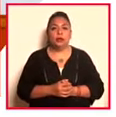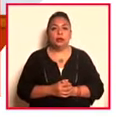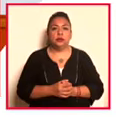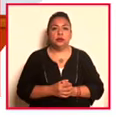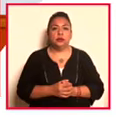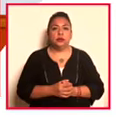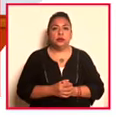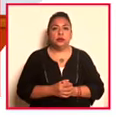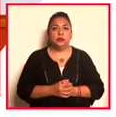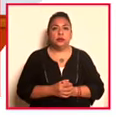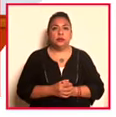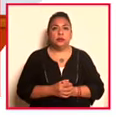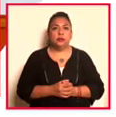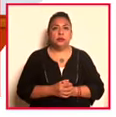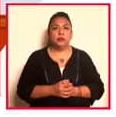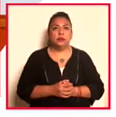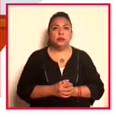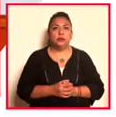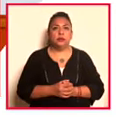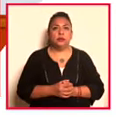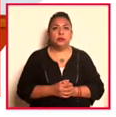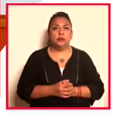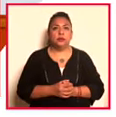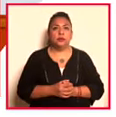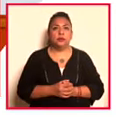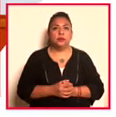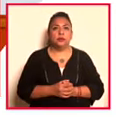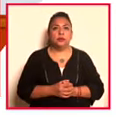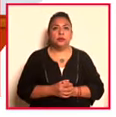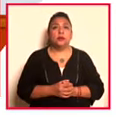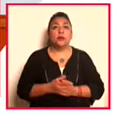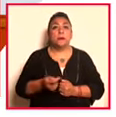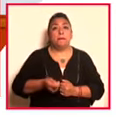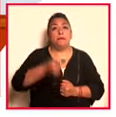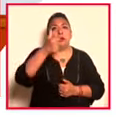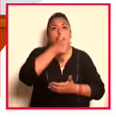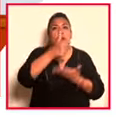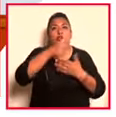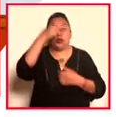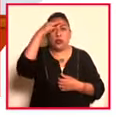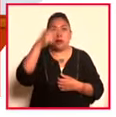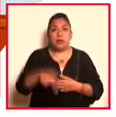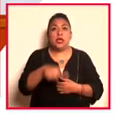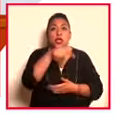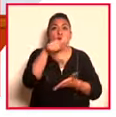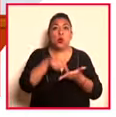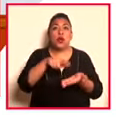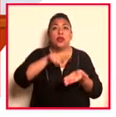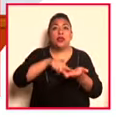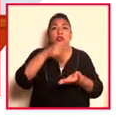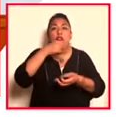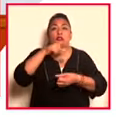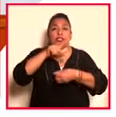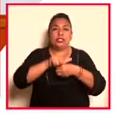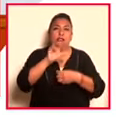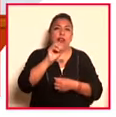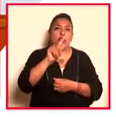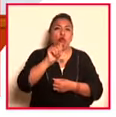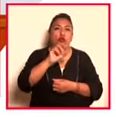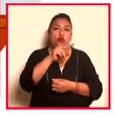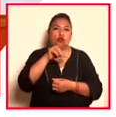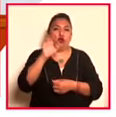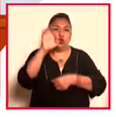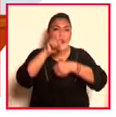Subir y dejarse caer. Por primera vez la Ciudad de México será una de las sedes del Festival Otoño Cultural Cozumel.